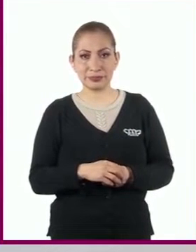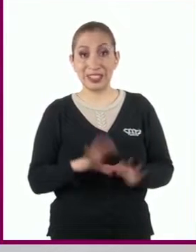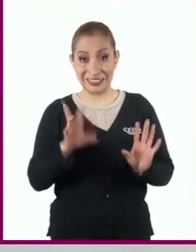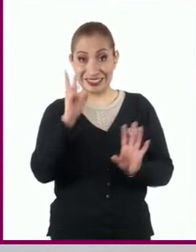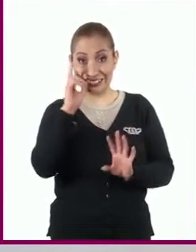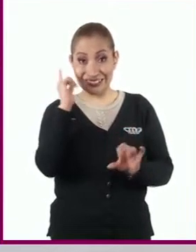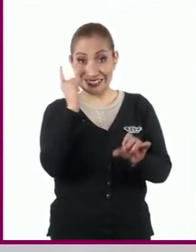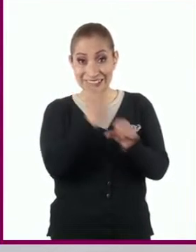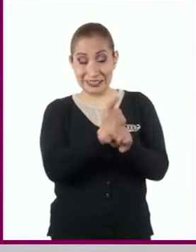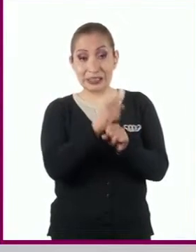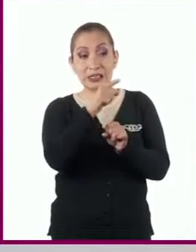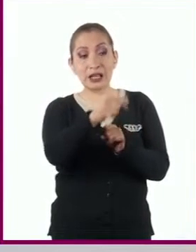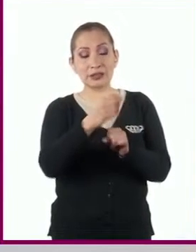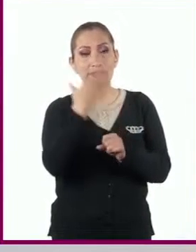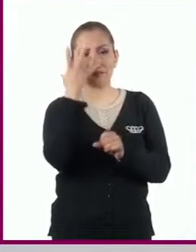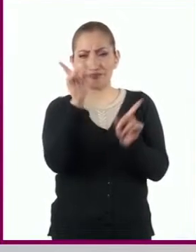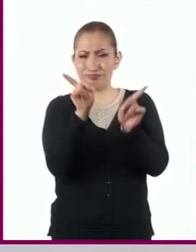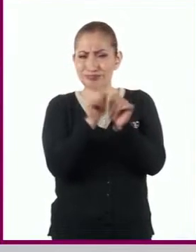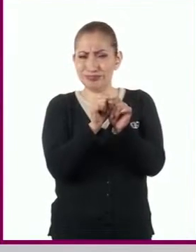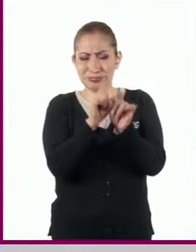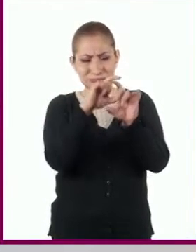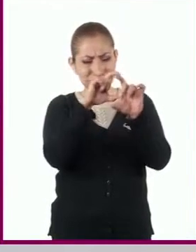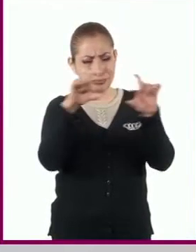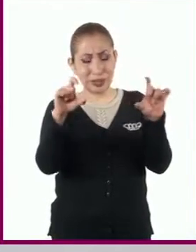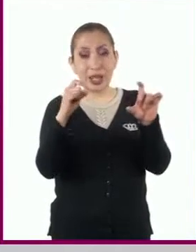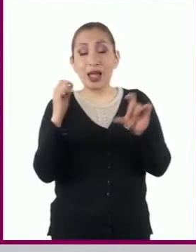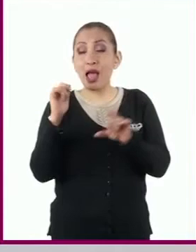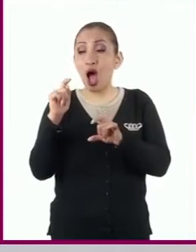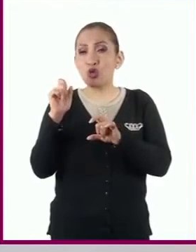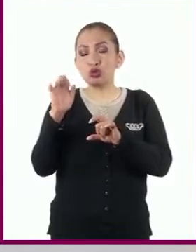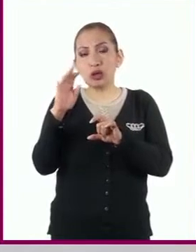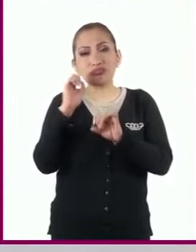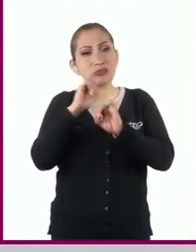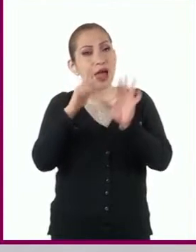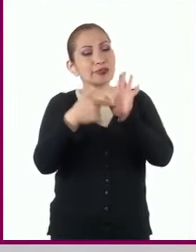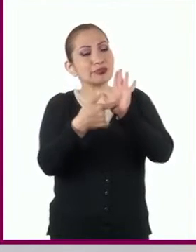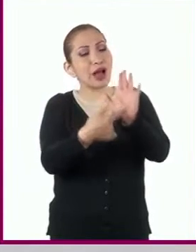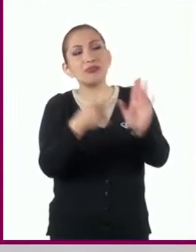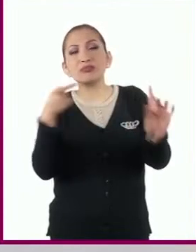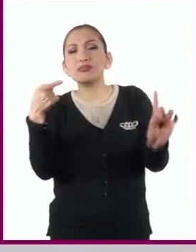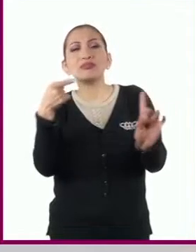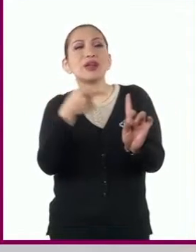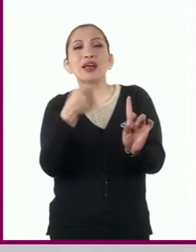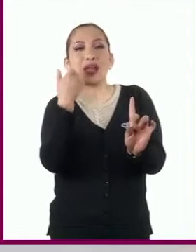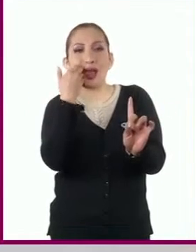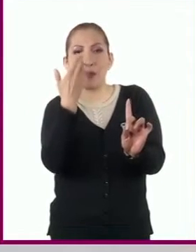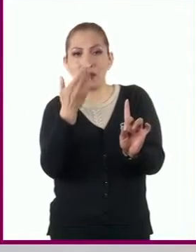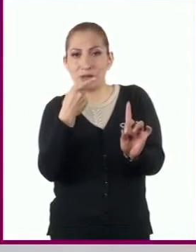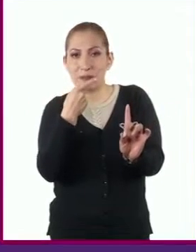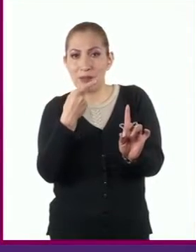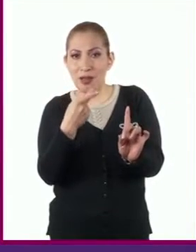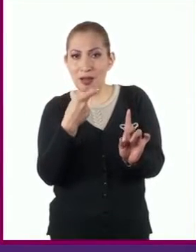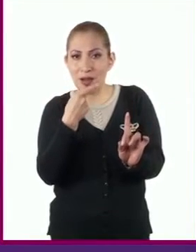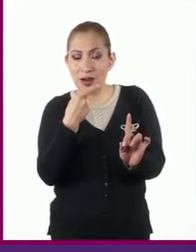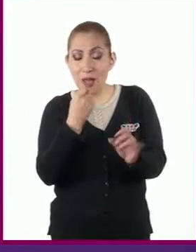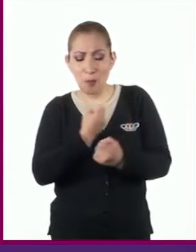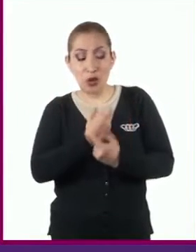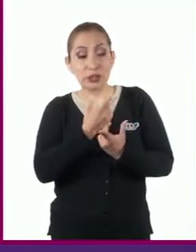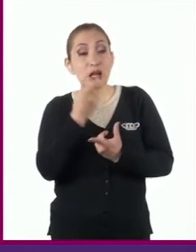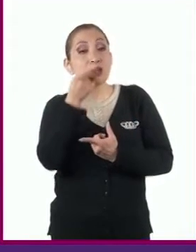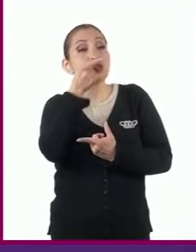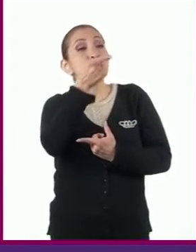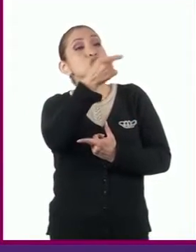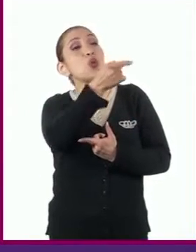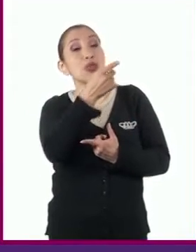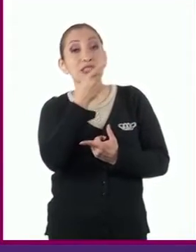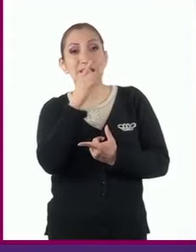se pudieron dar cuenta con este muy breve texto, el autor nos deja claro el propósito que queremos abordar. Poesía eres tú,